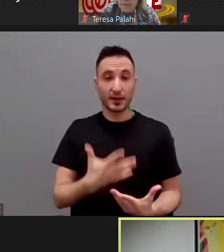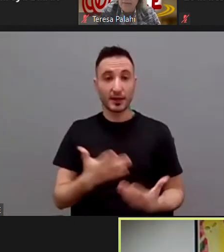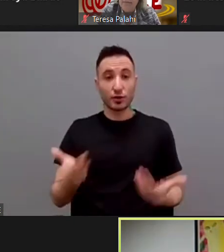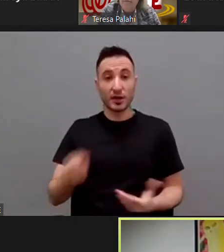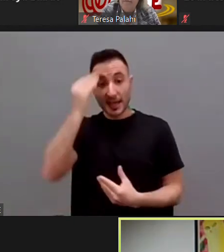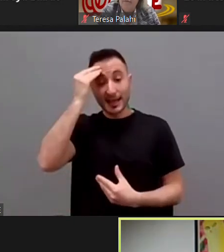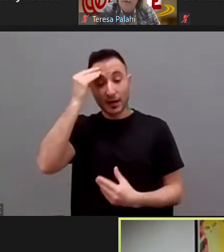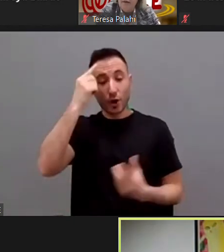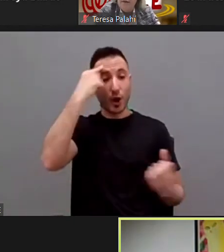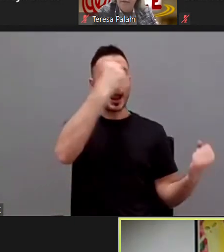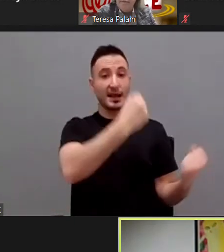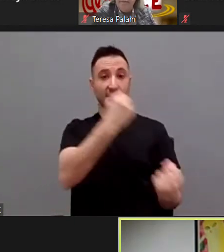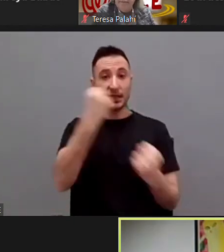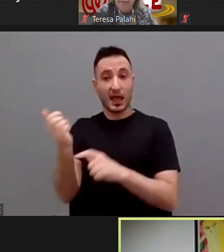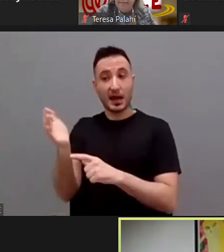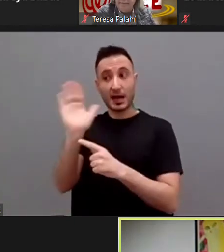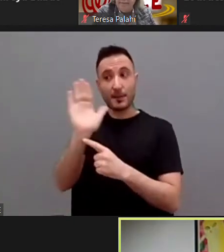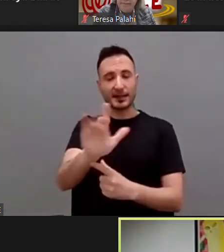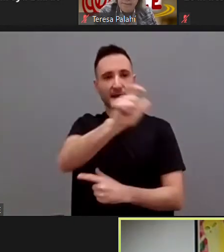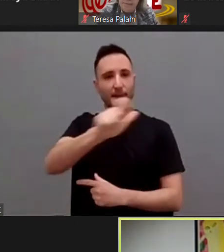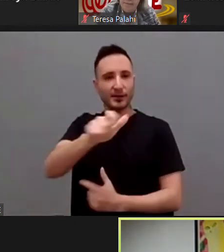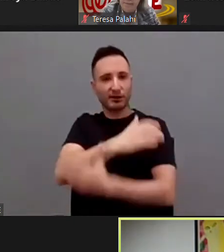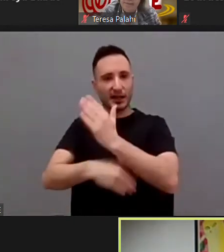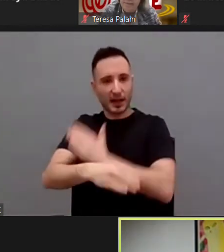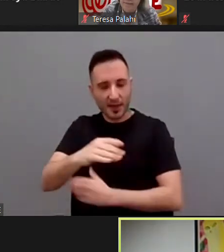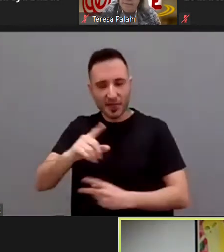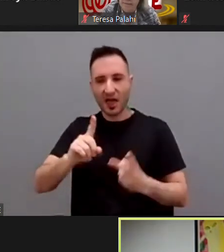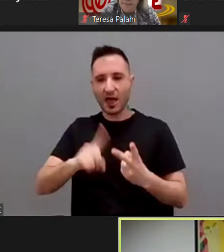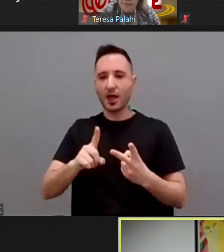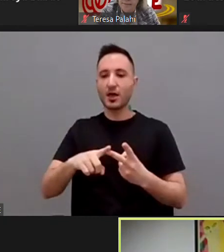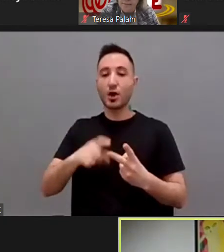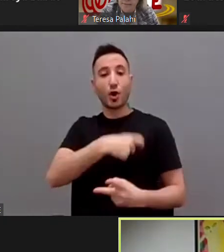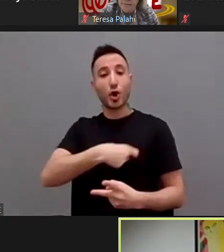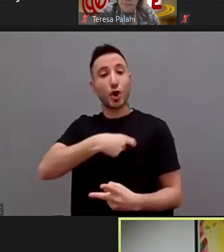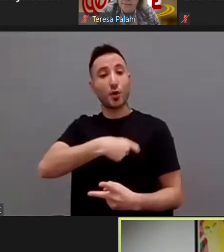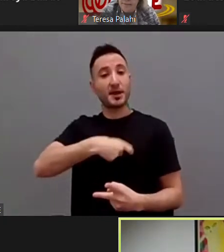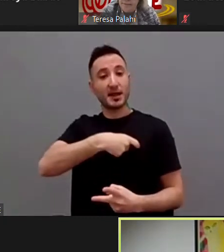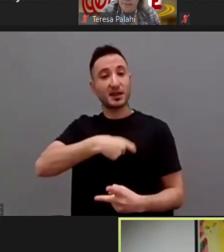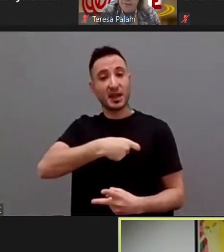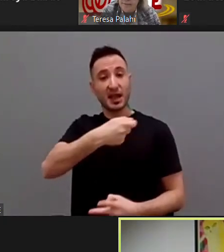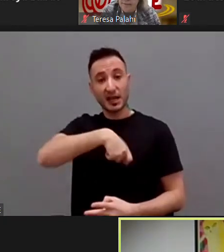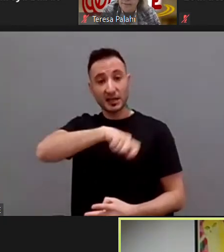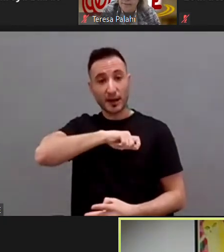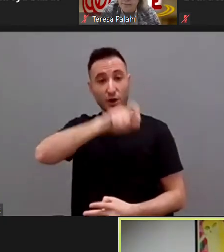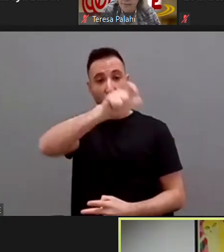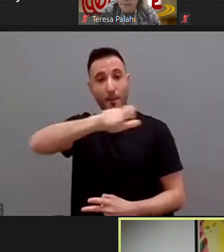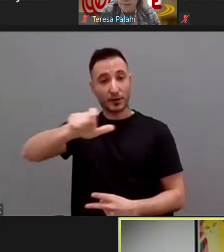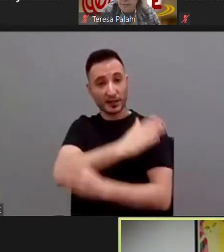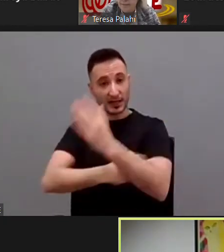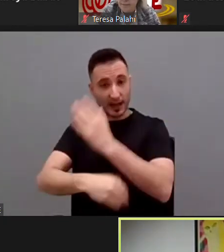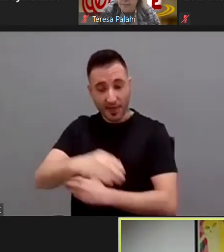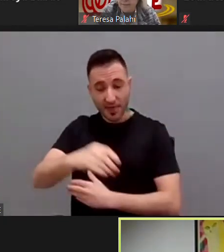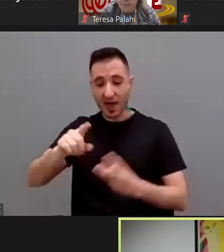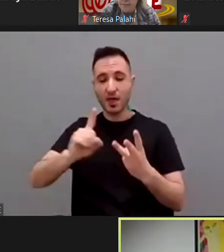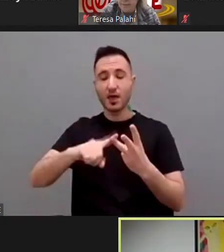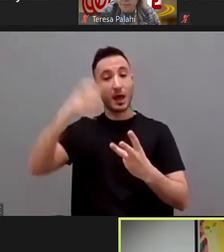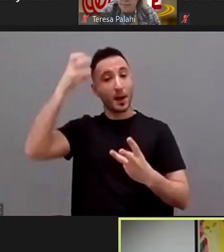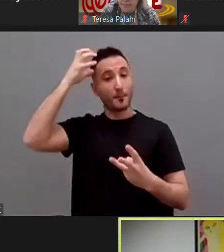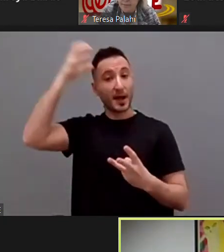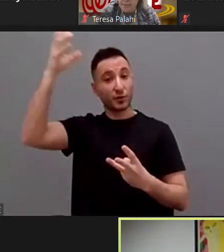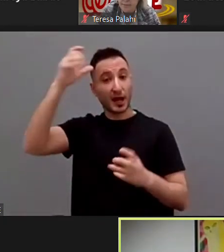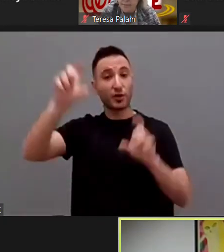entidades representativas de personas con discapacidad, el propio Comité Español de Representantes de Personas con Discapacidad, la patronal de empresas